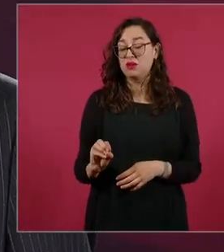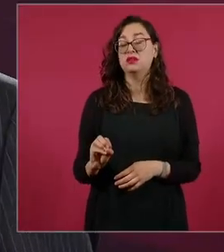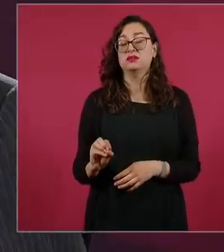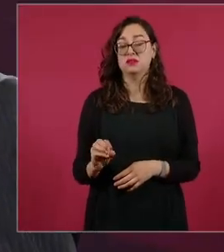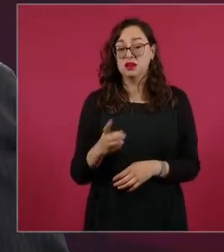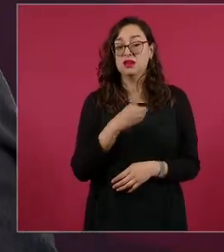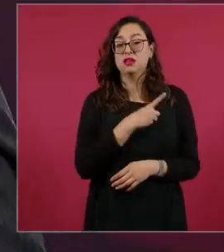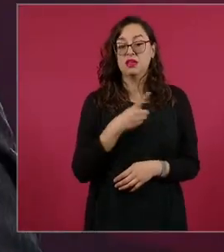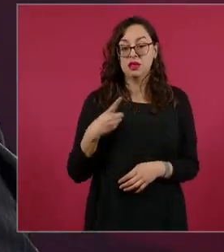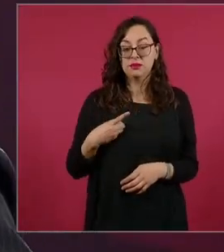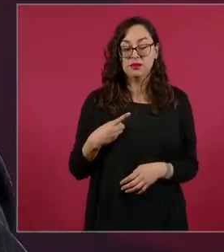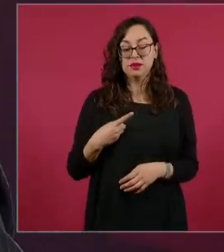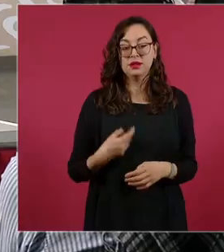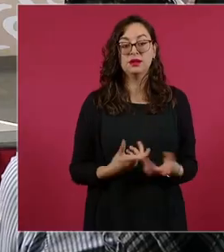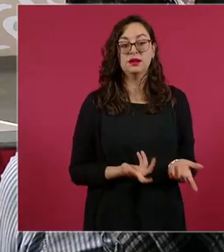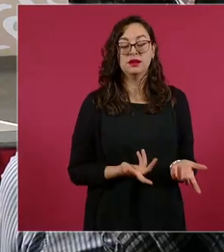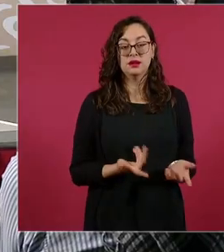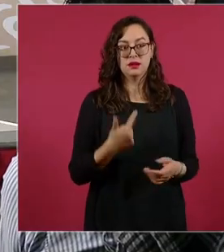Entonces, le estoy pidiendo